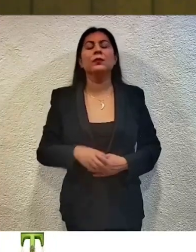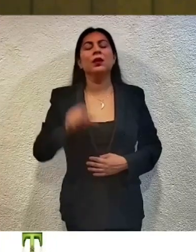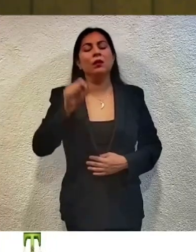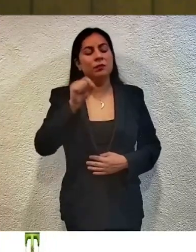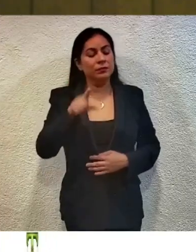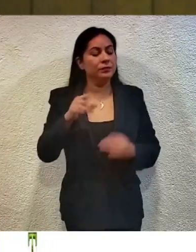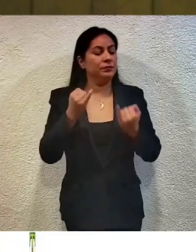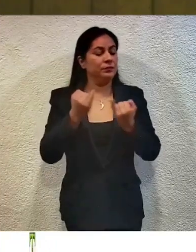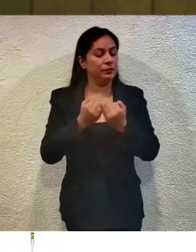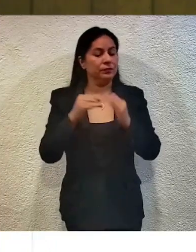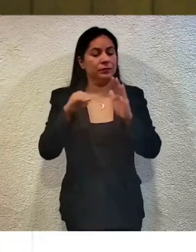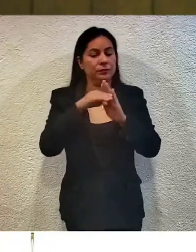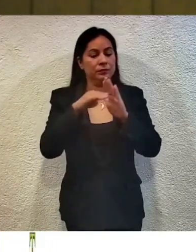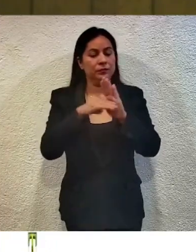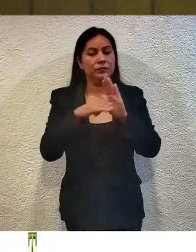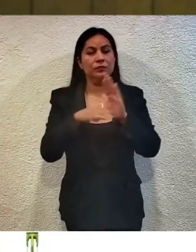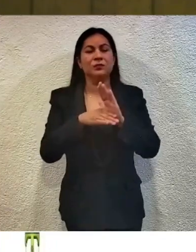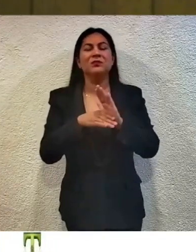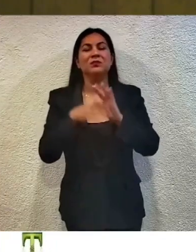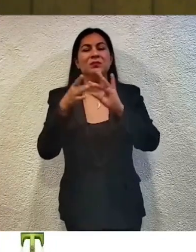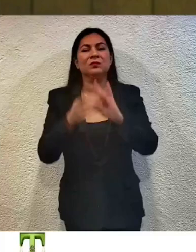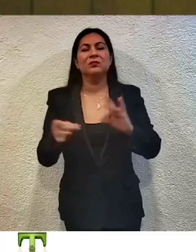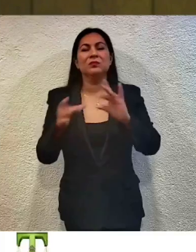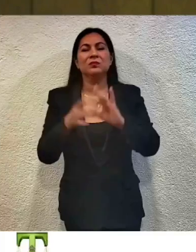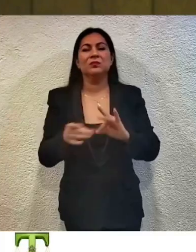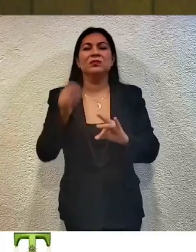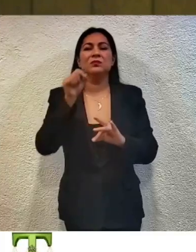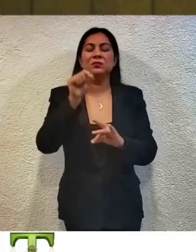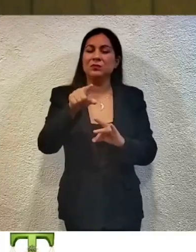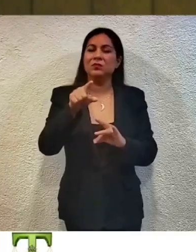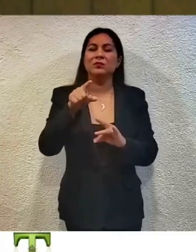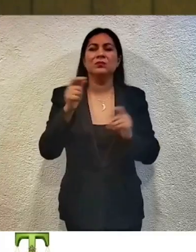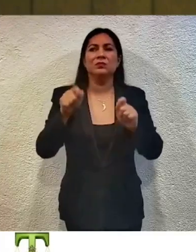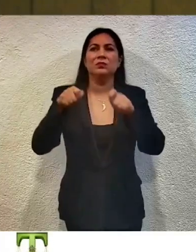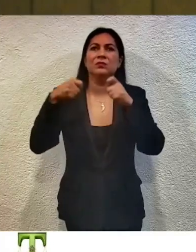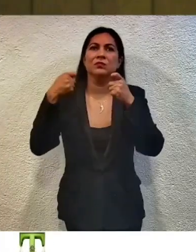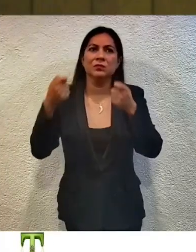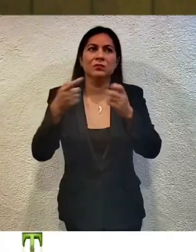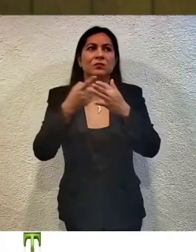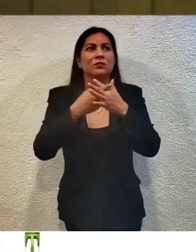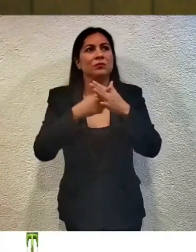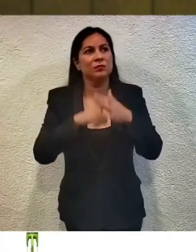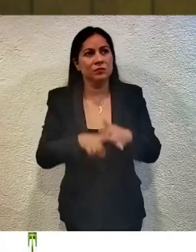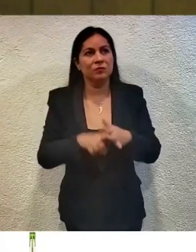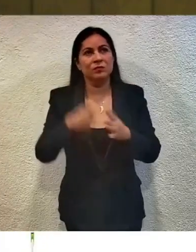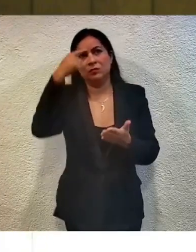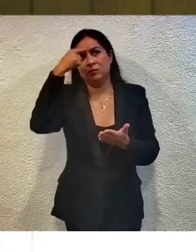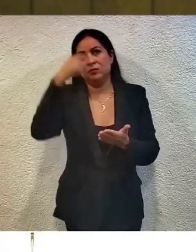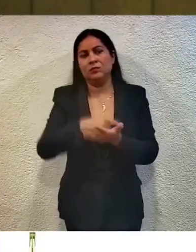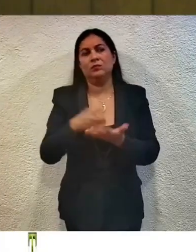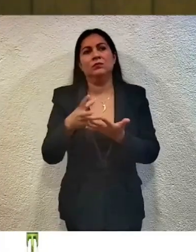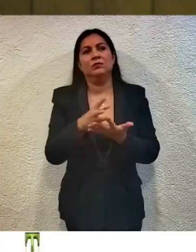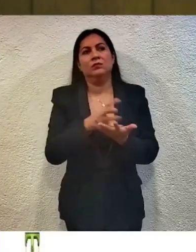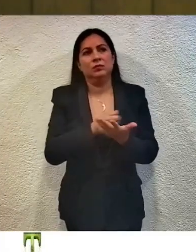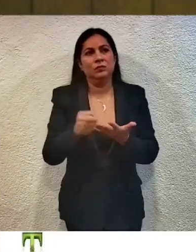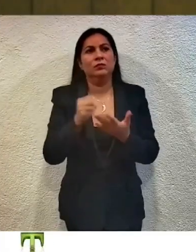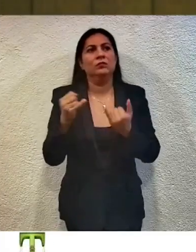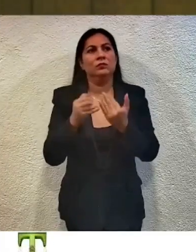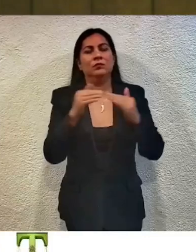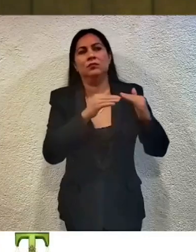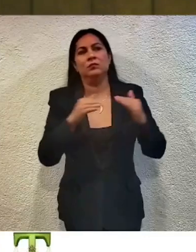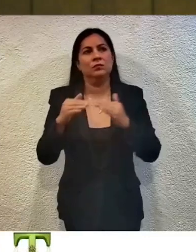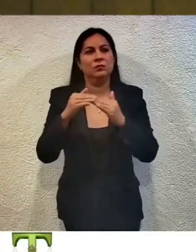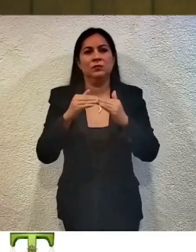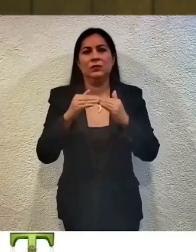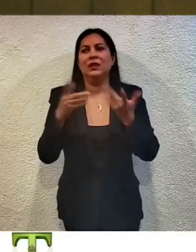Asimismo, los lineamientos indican que si derivado de la asignación inicial para lograr la paridad,